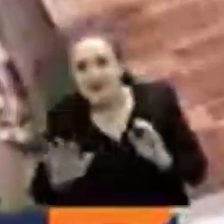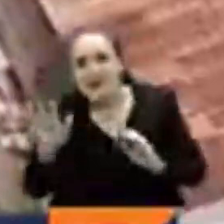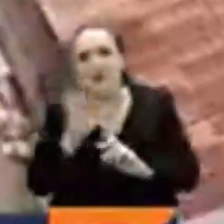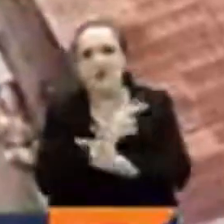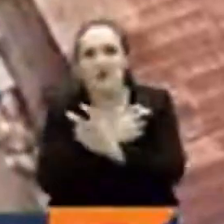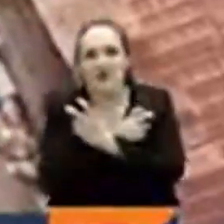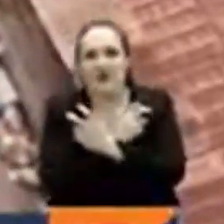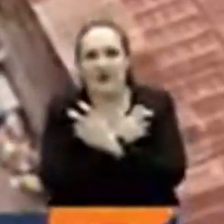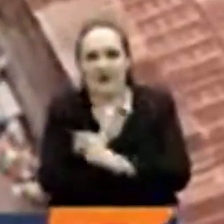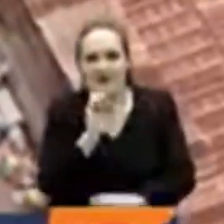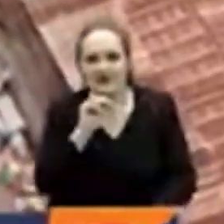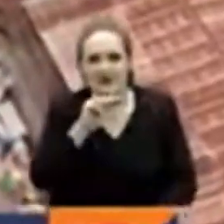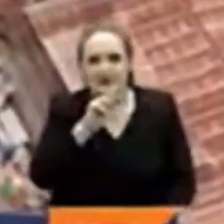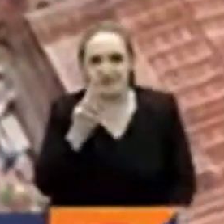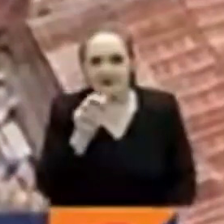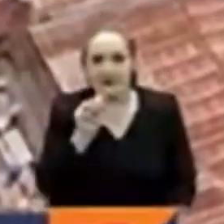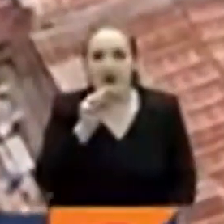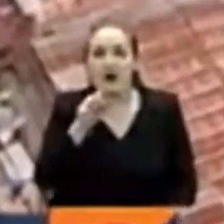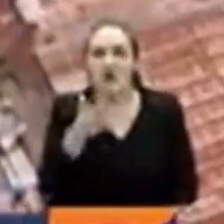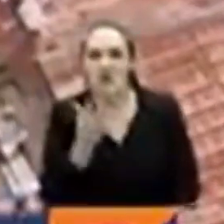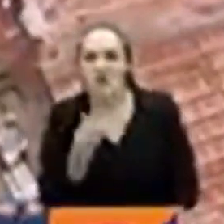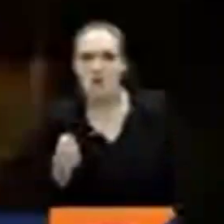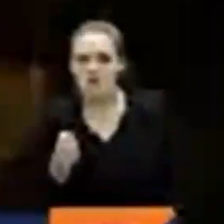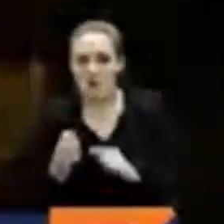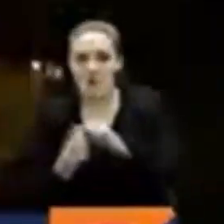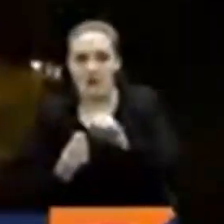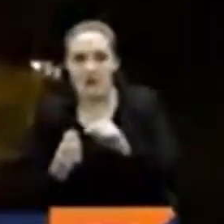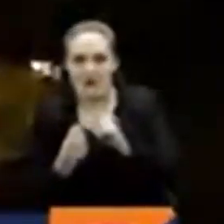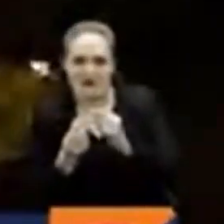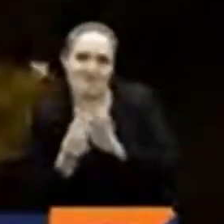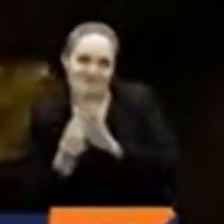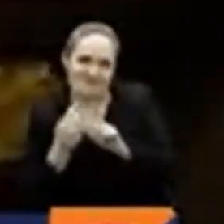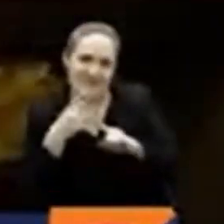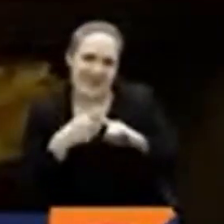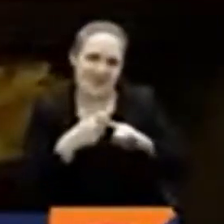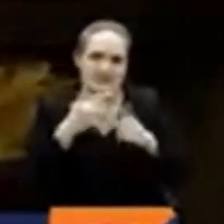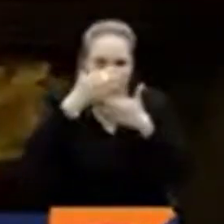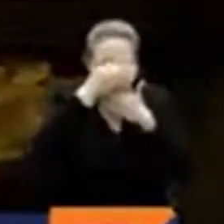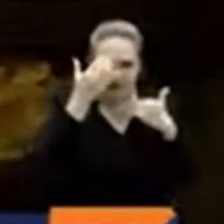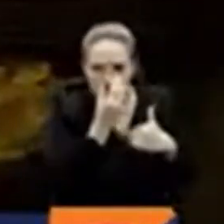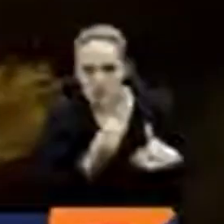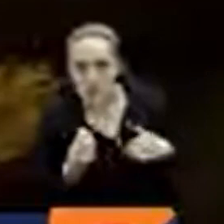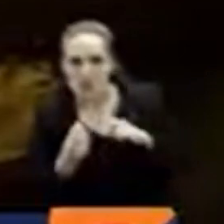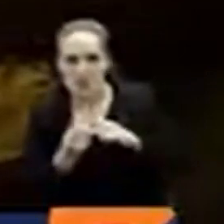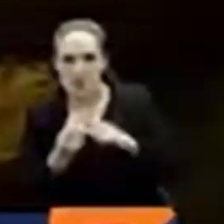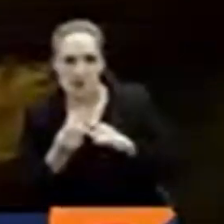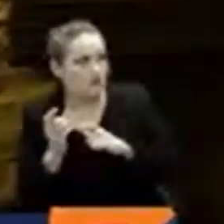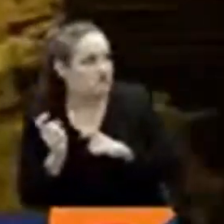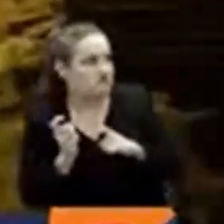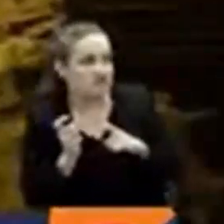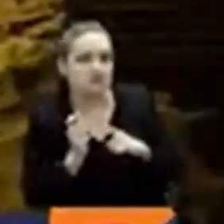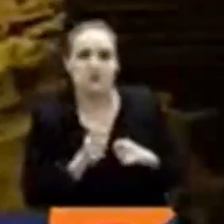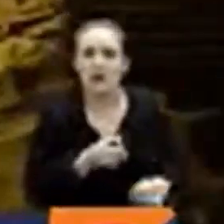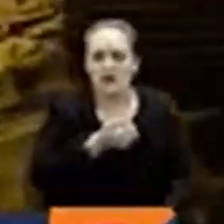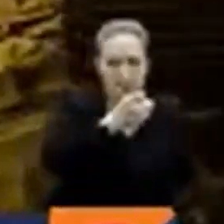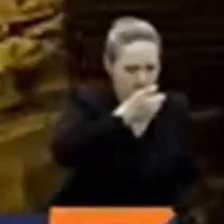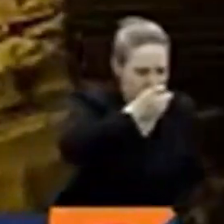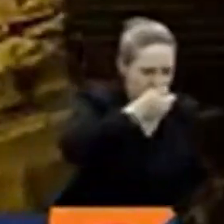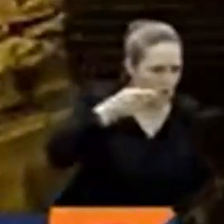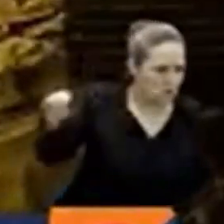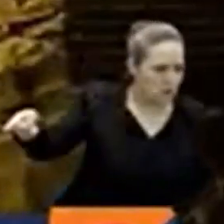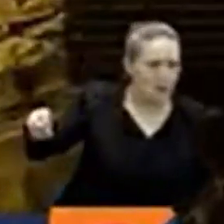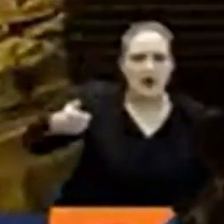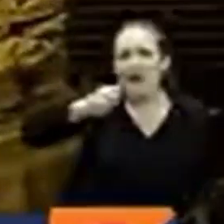Huila, opera uno de los tantos grupos que componen las disidencias de las FARC. Se tira una granada de mano